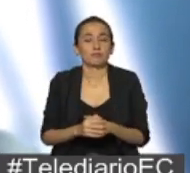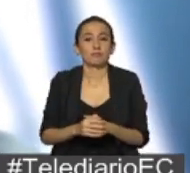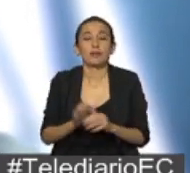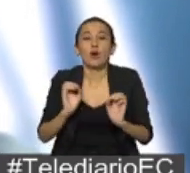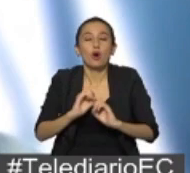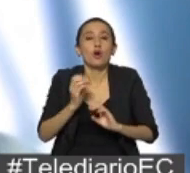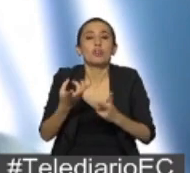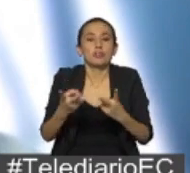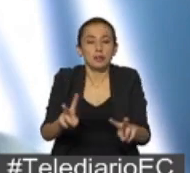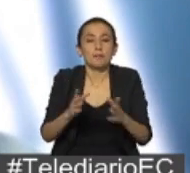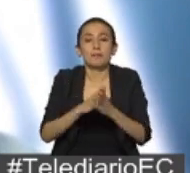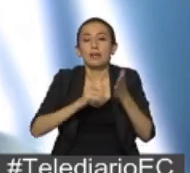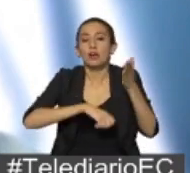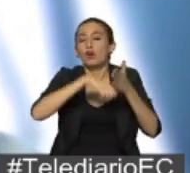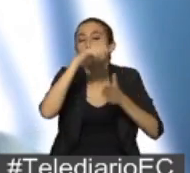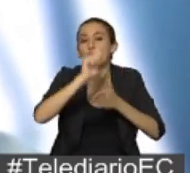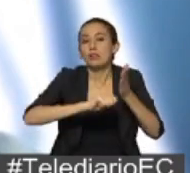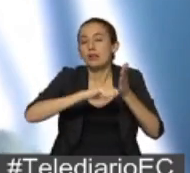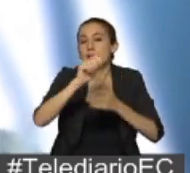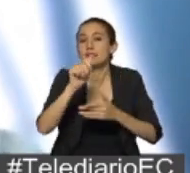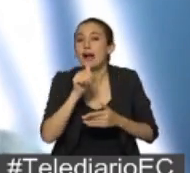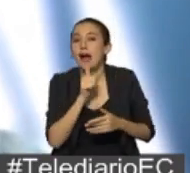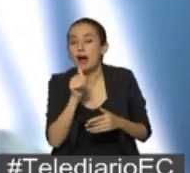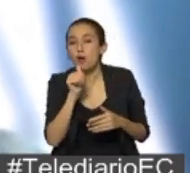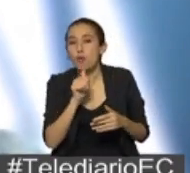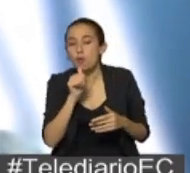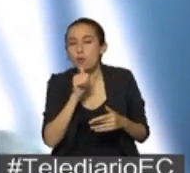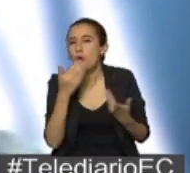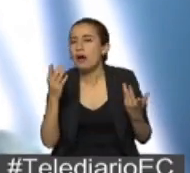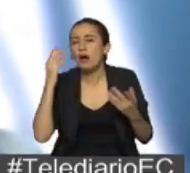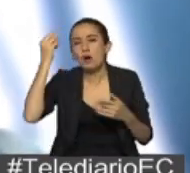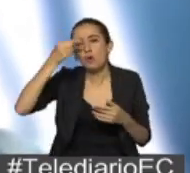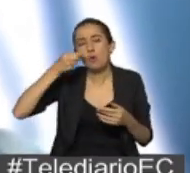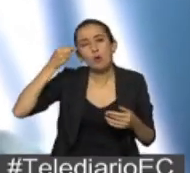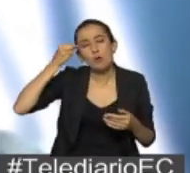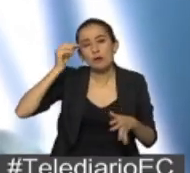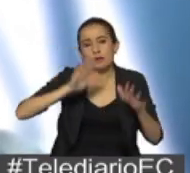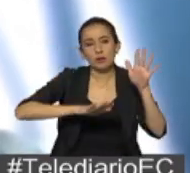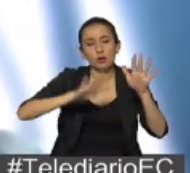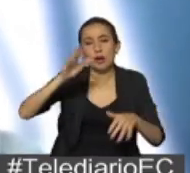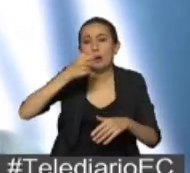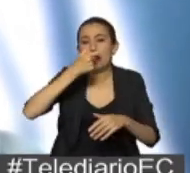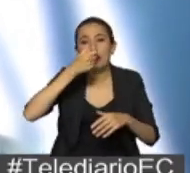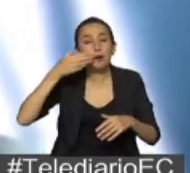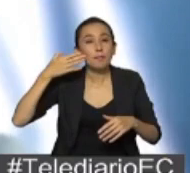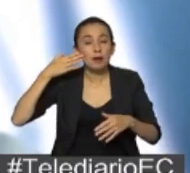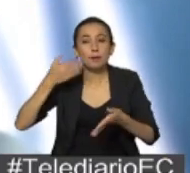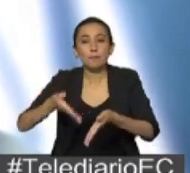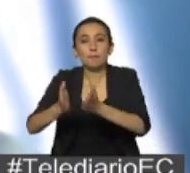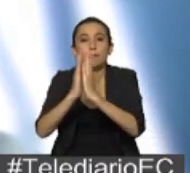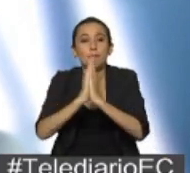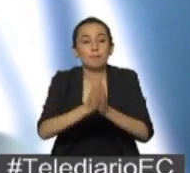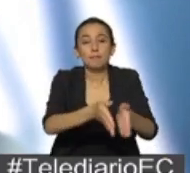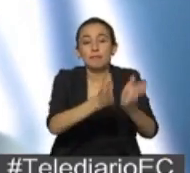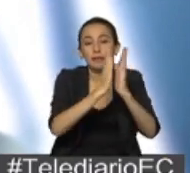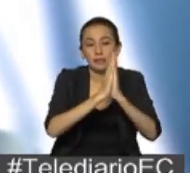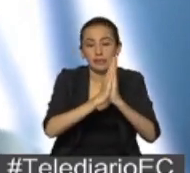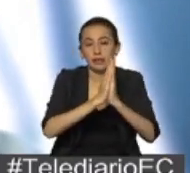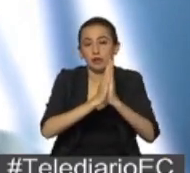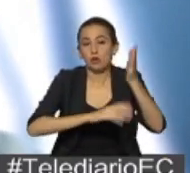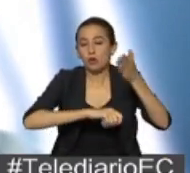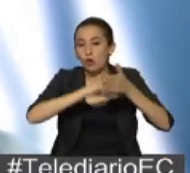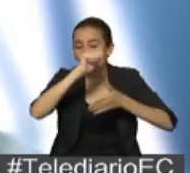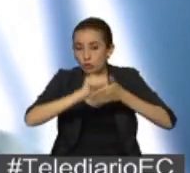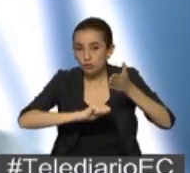una contratación de un sistema de aguas, creo que esto era para un gobierno autónomo descentralizado de la Amazonía, creo que es Santiago de Méndez, si no recuerdo mal,